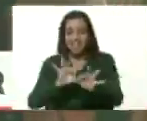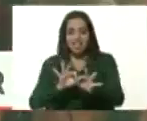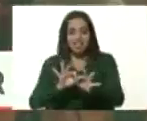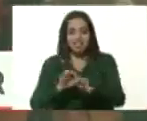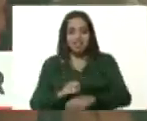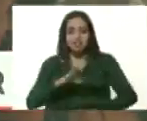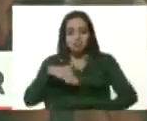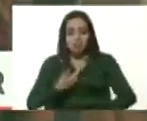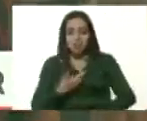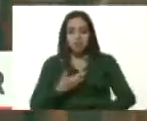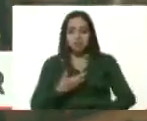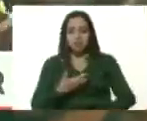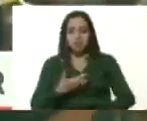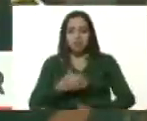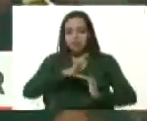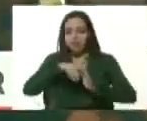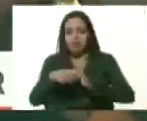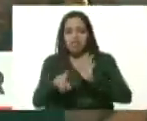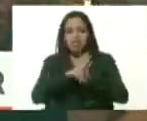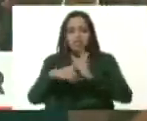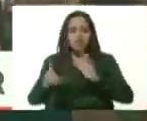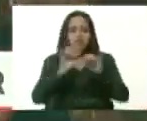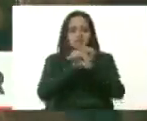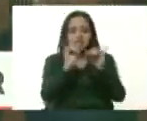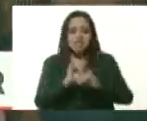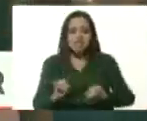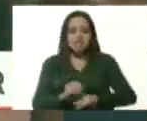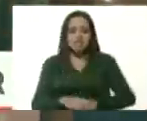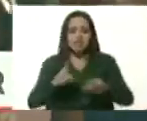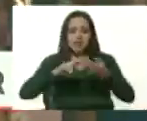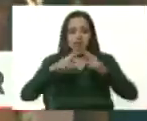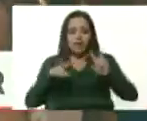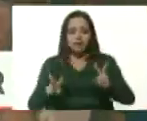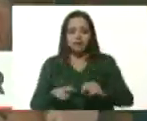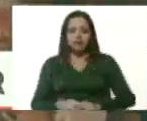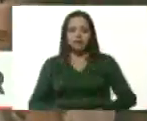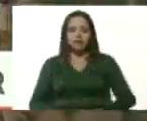quitará el derecho a la felicidad, a la paz.